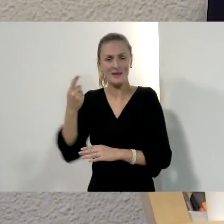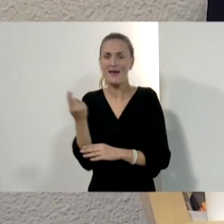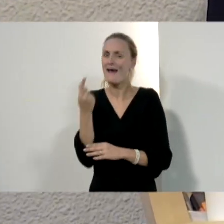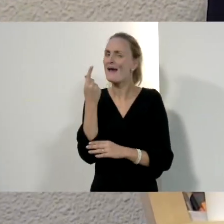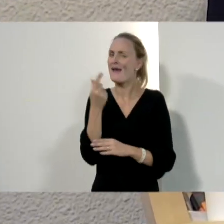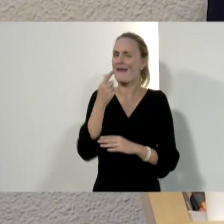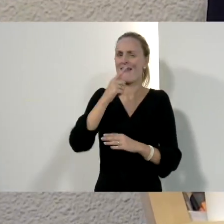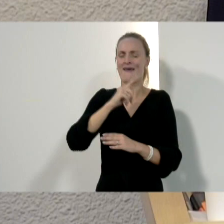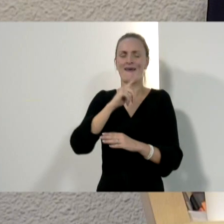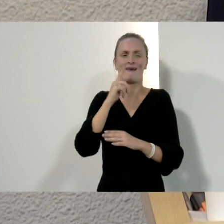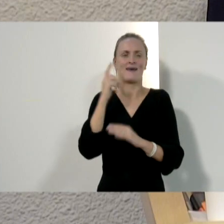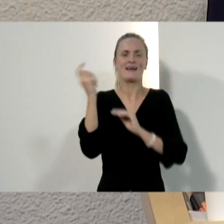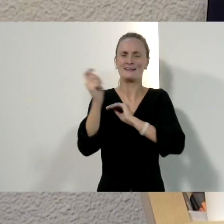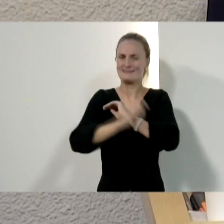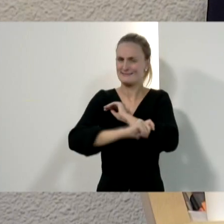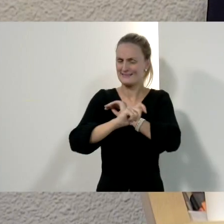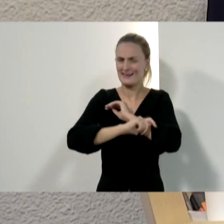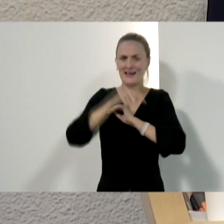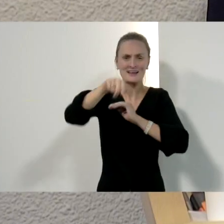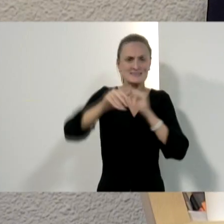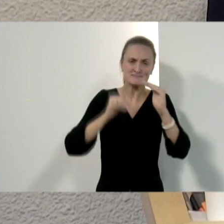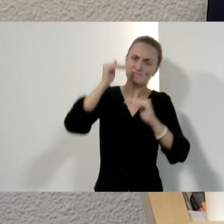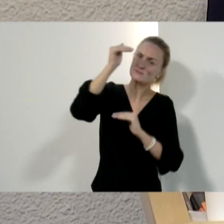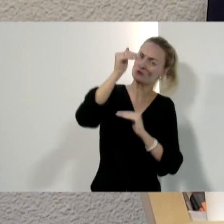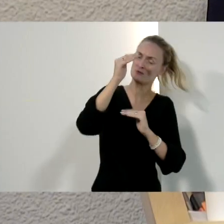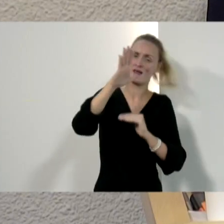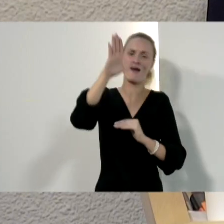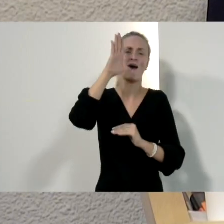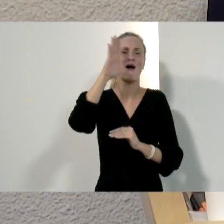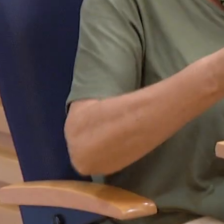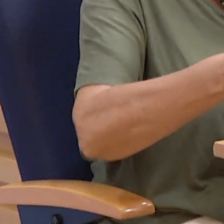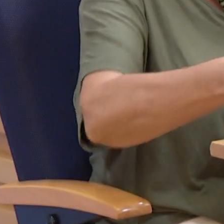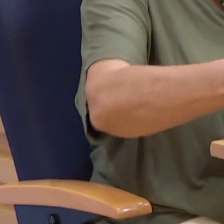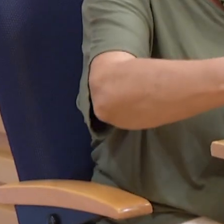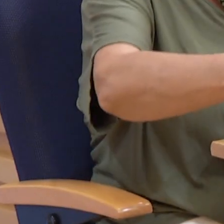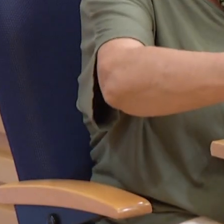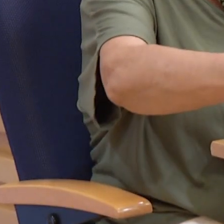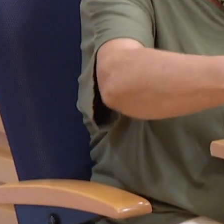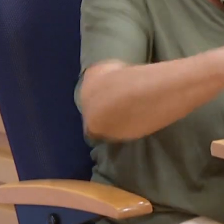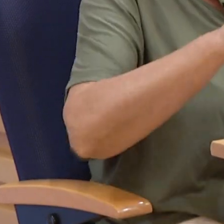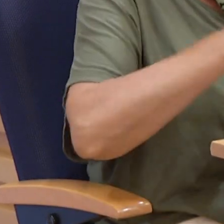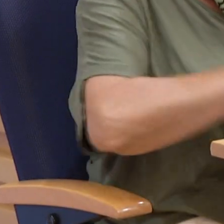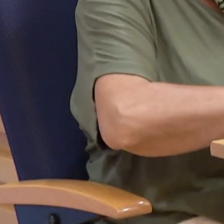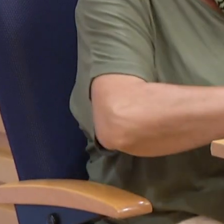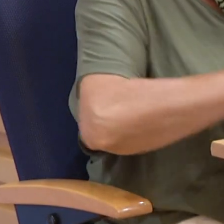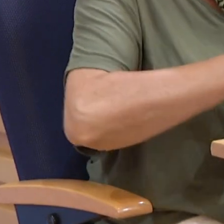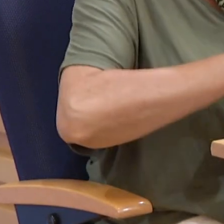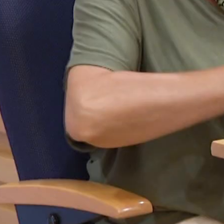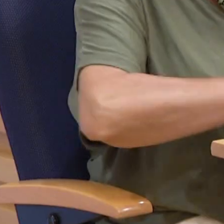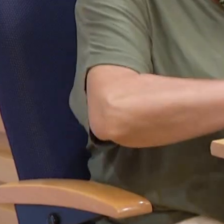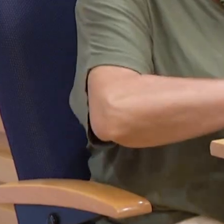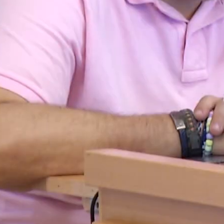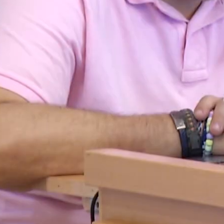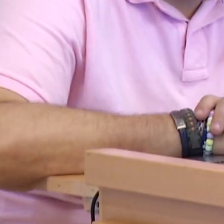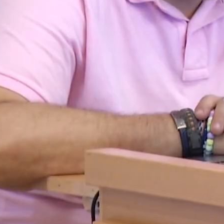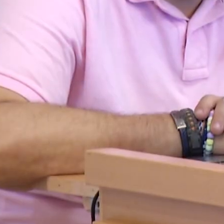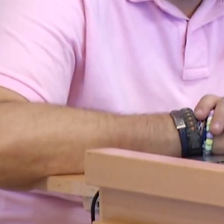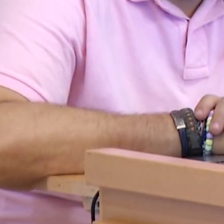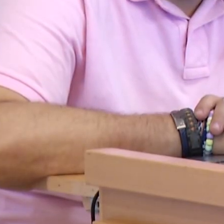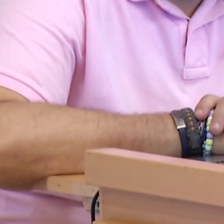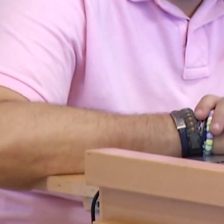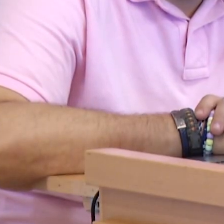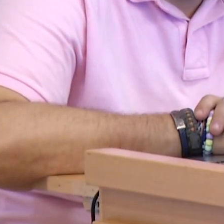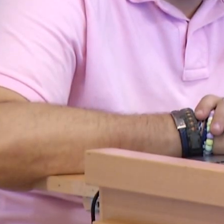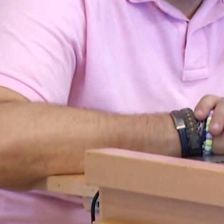cuanto menos escandalosa en tasas como el agua y la basura. En la sesión de ayer se aprobó además, con los votos a favor de PP y